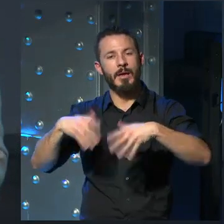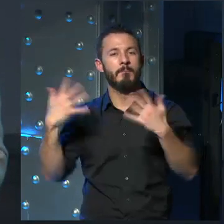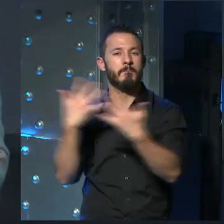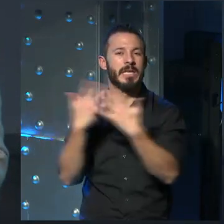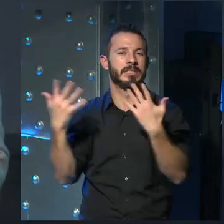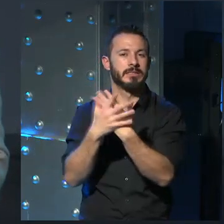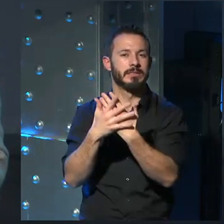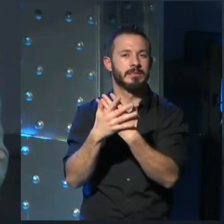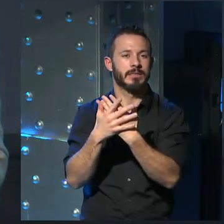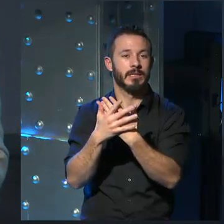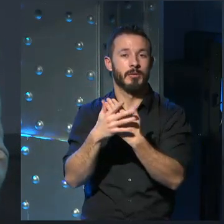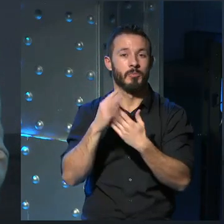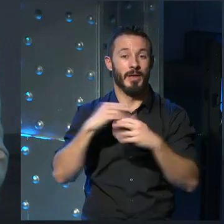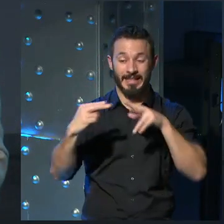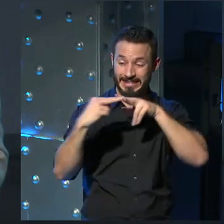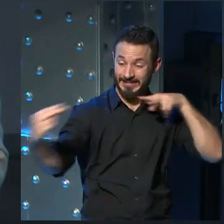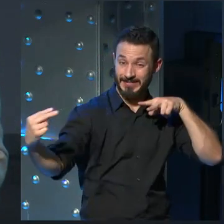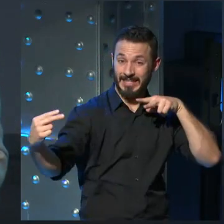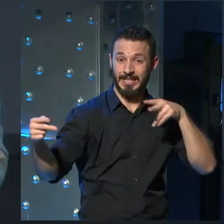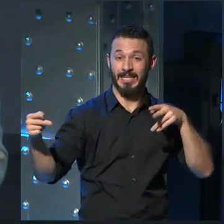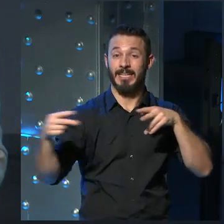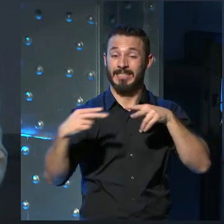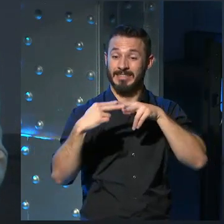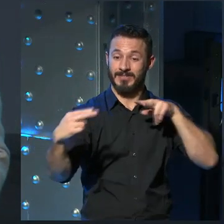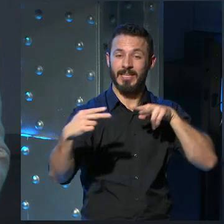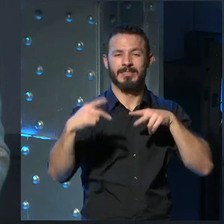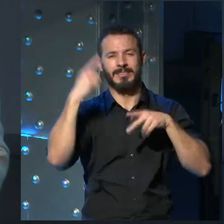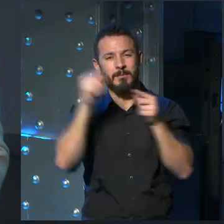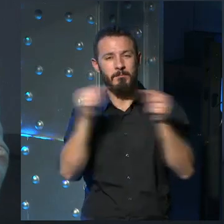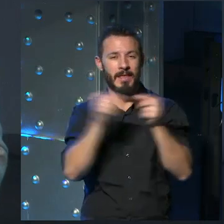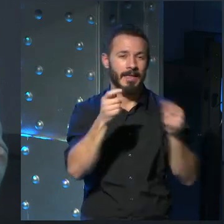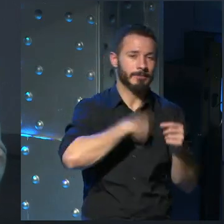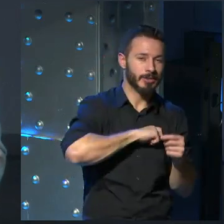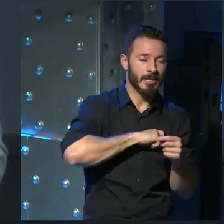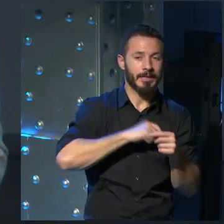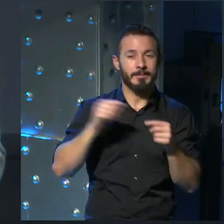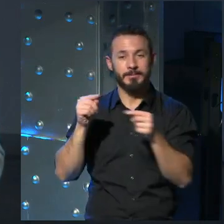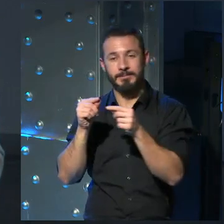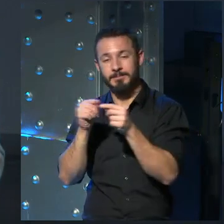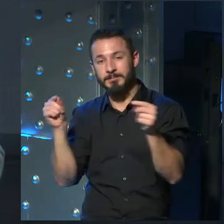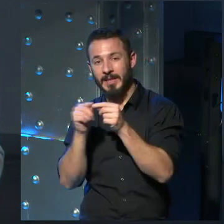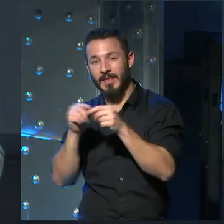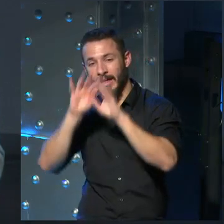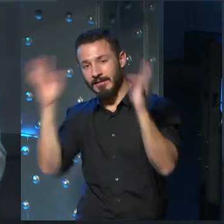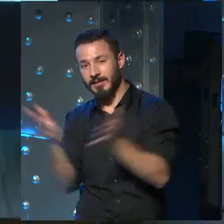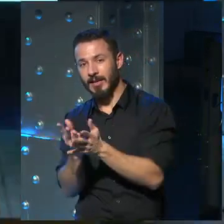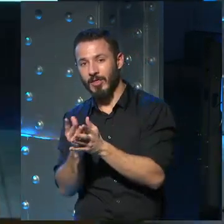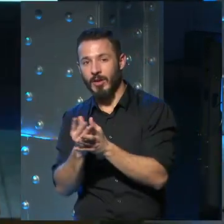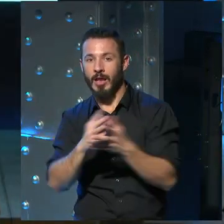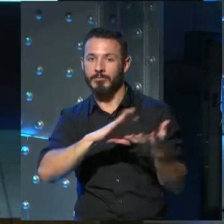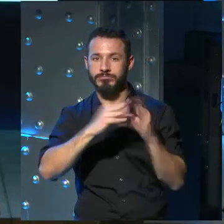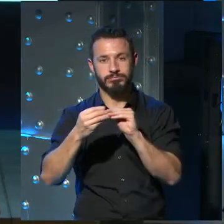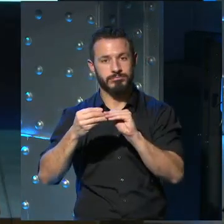permita el ancho convencional y el ancho ibérico en la circulación por ferrocarril. Esa tecnología no se